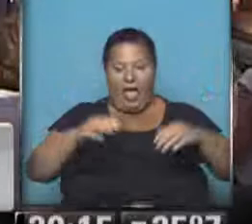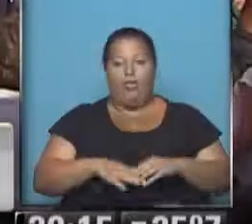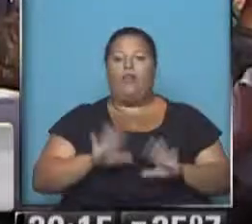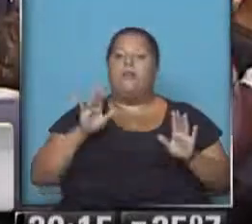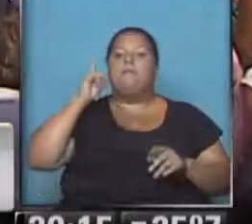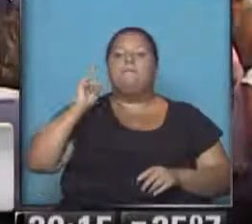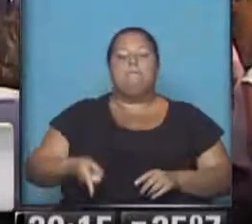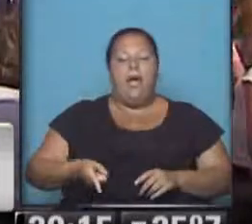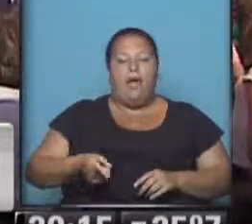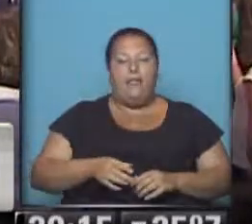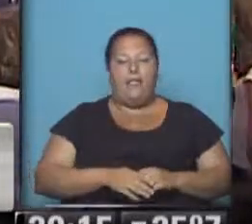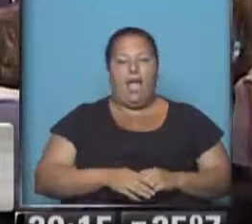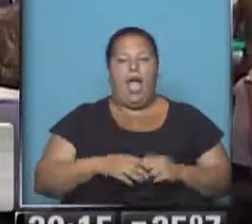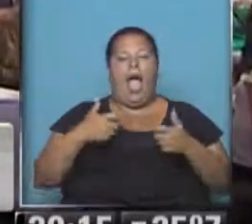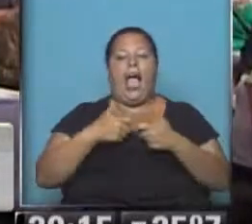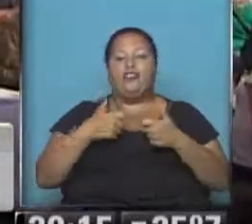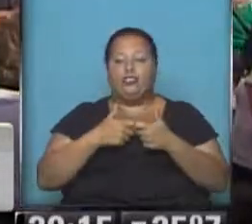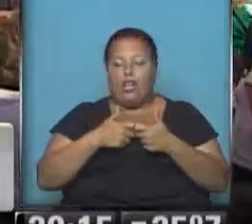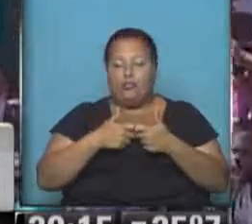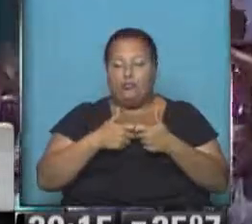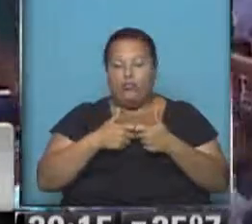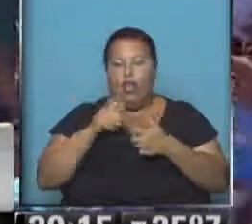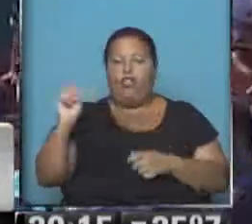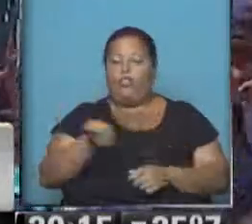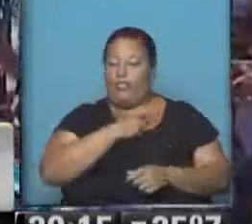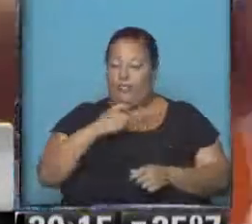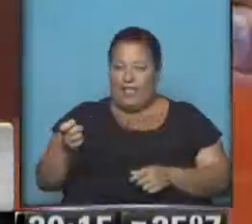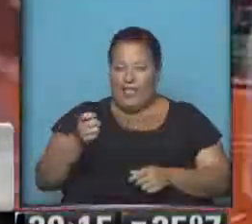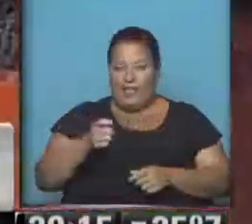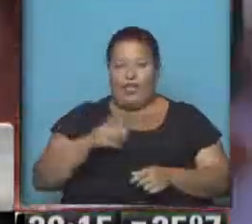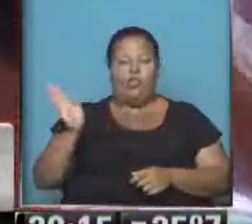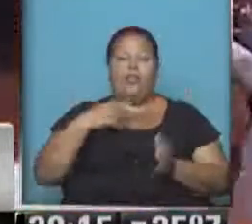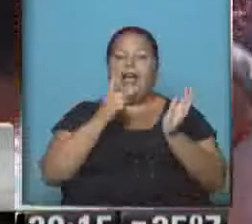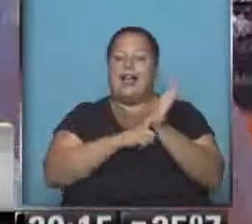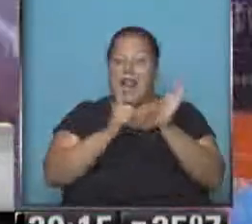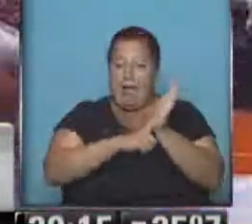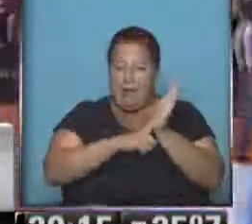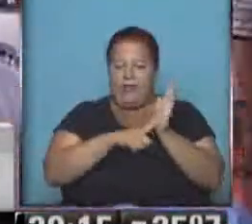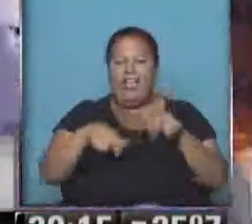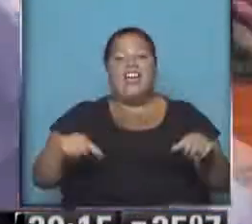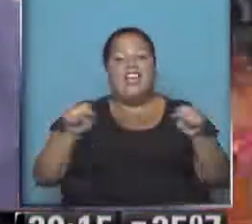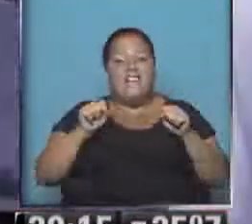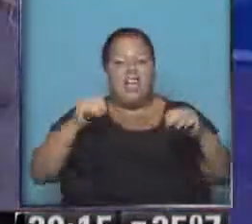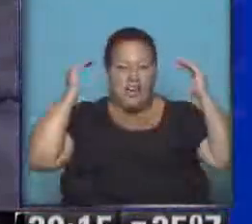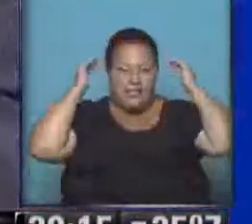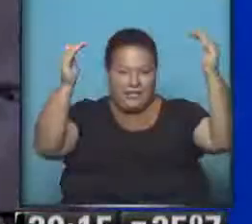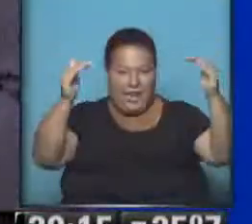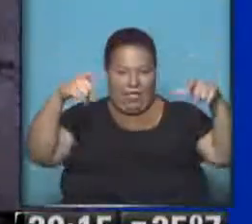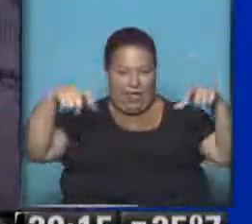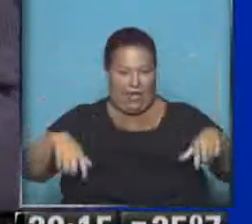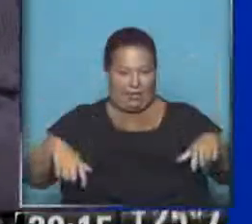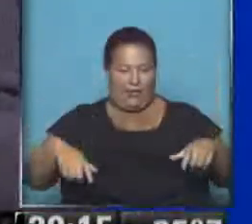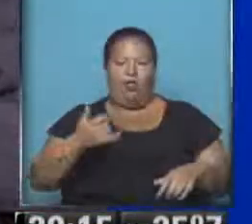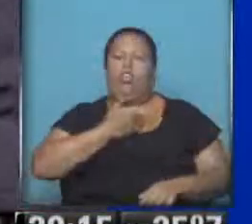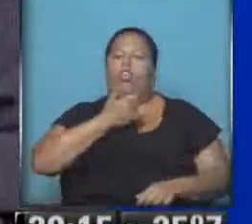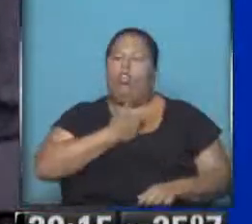Por disposición de la Asociación de Tenis, todos los reglamentos ahora en invierno se juegan en estadio cubierto.